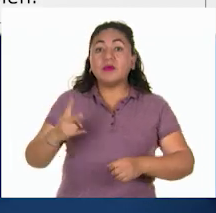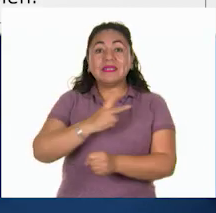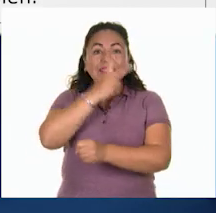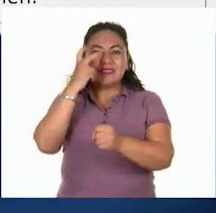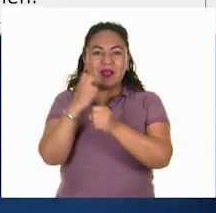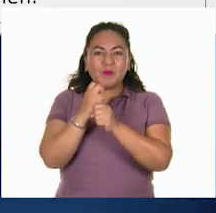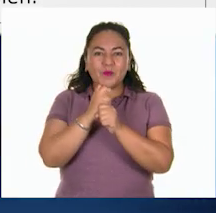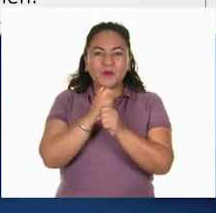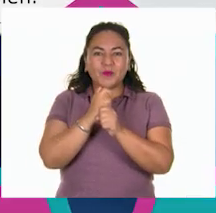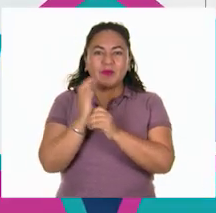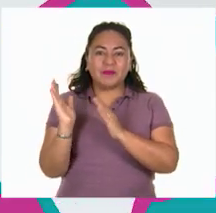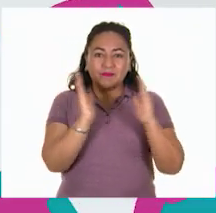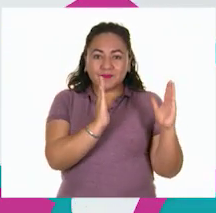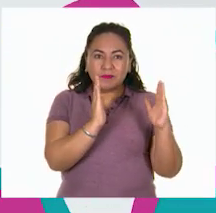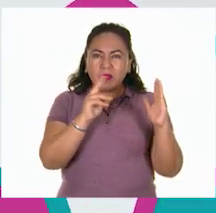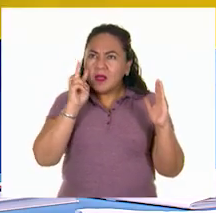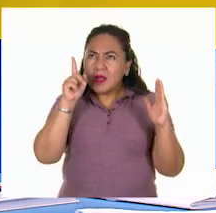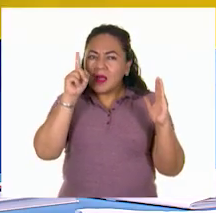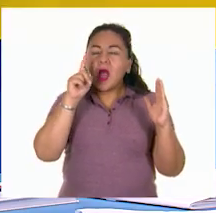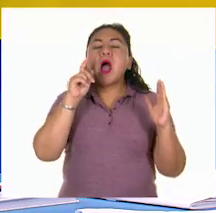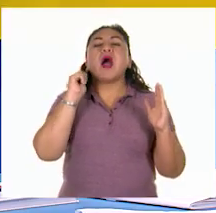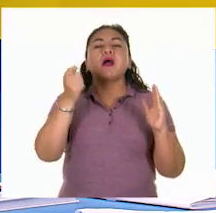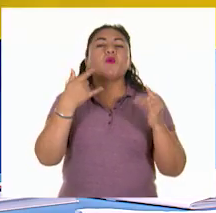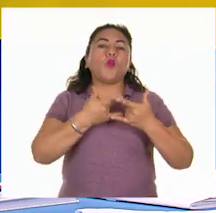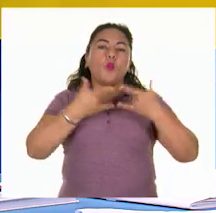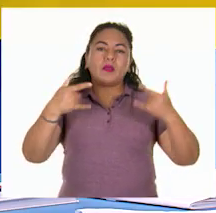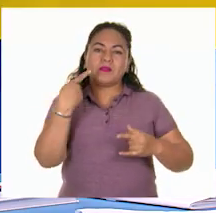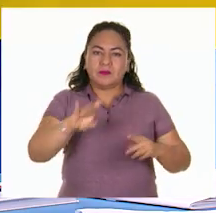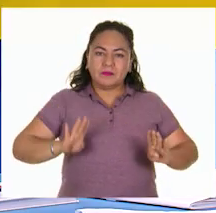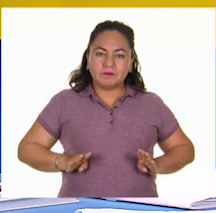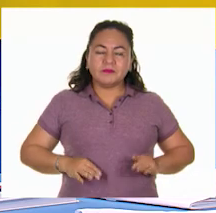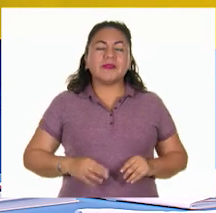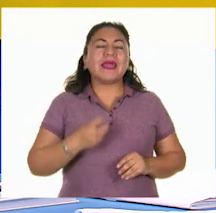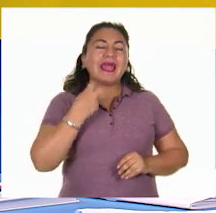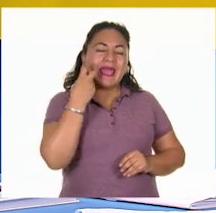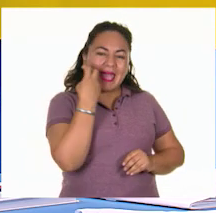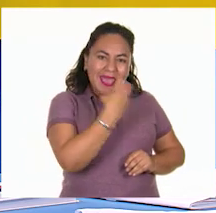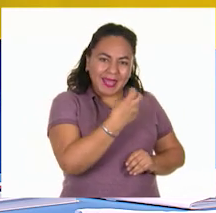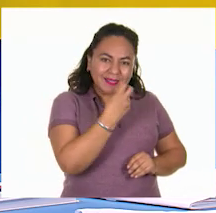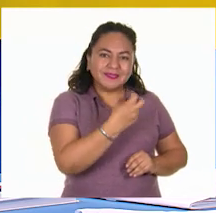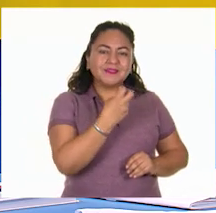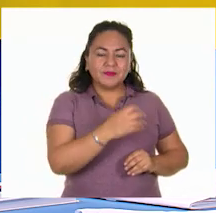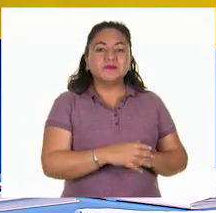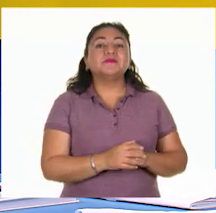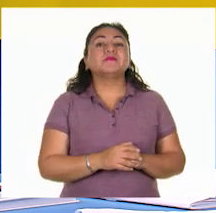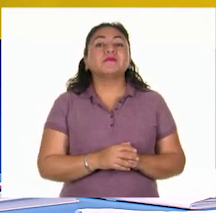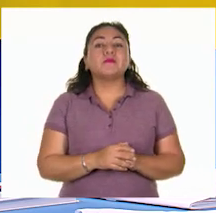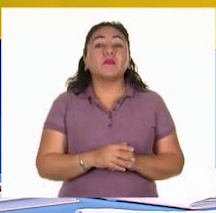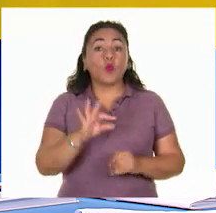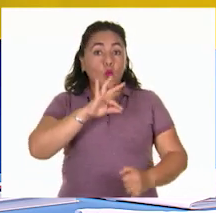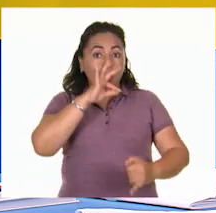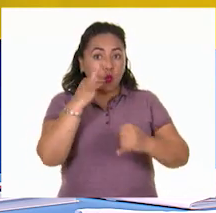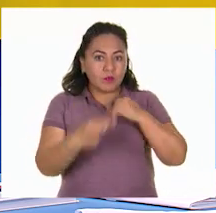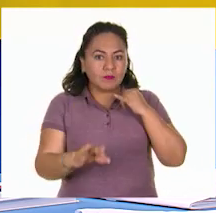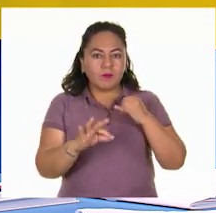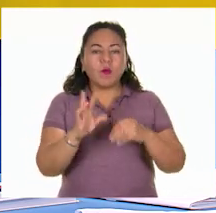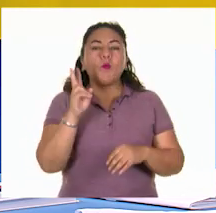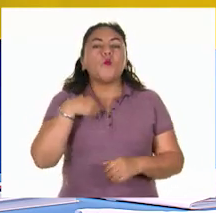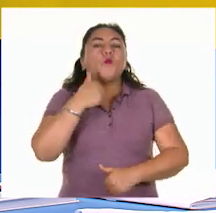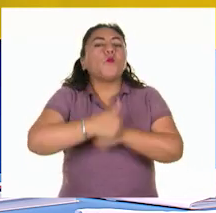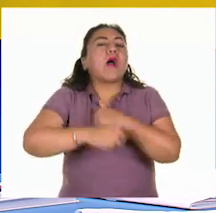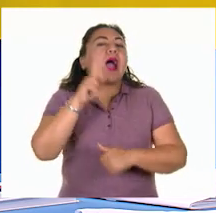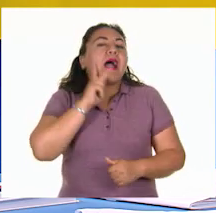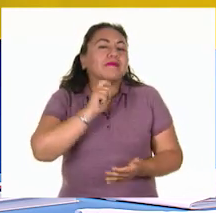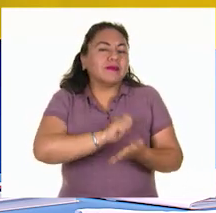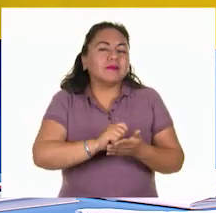segundo de un cuento. Excelente, María. Por último, un pequeño reto de escritura.